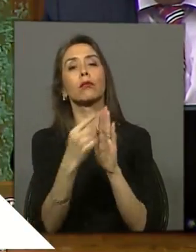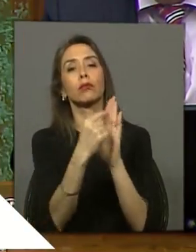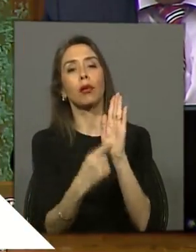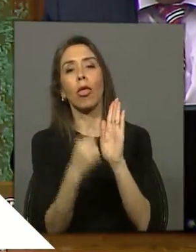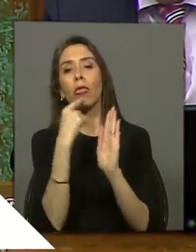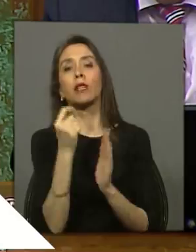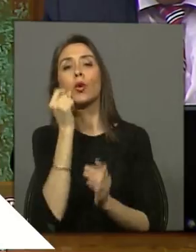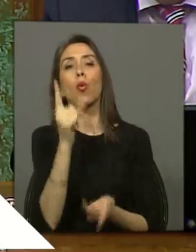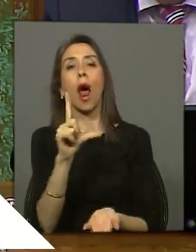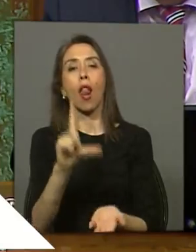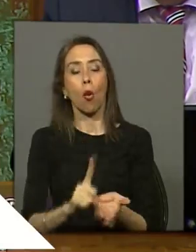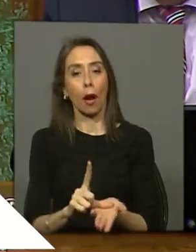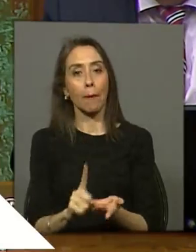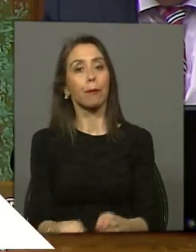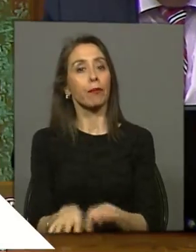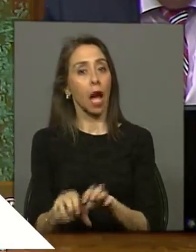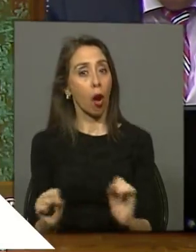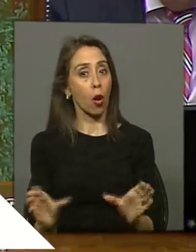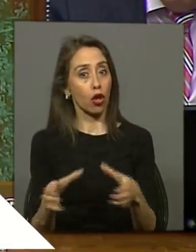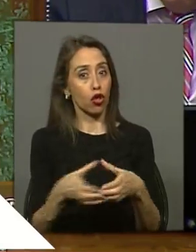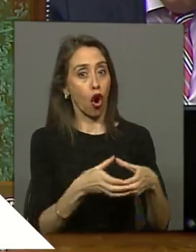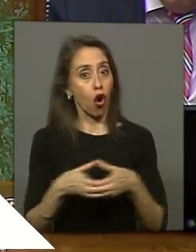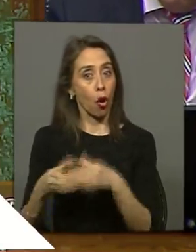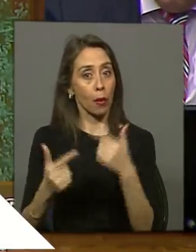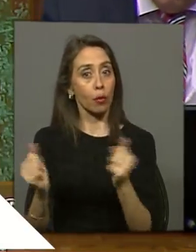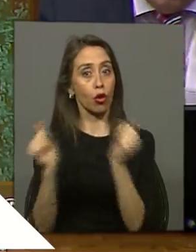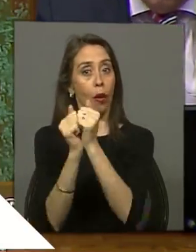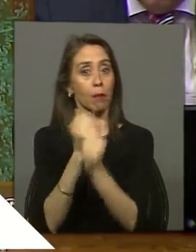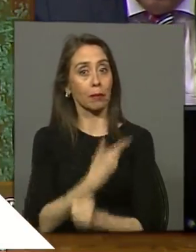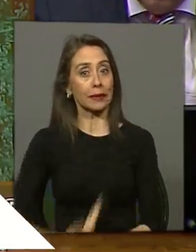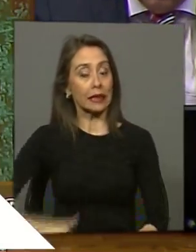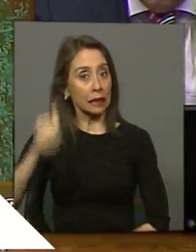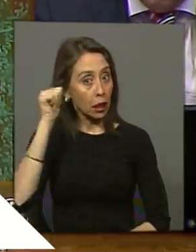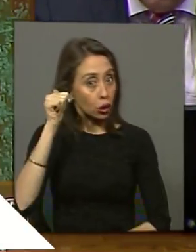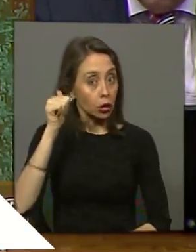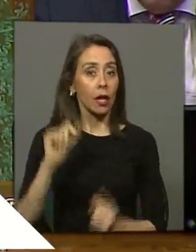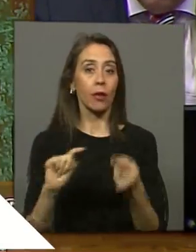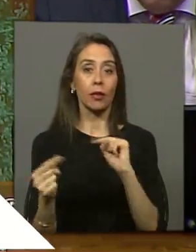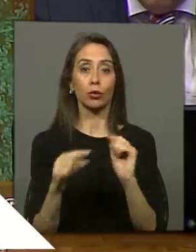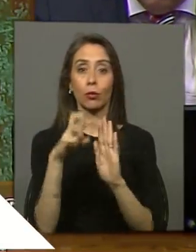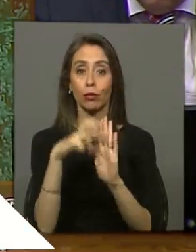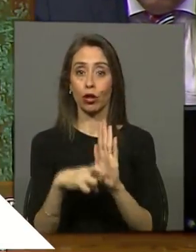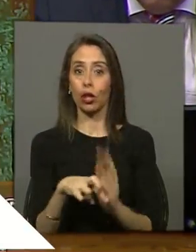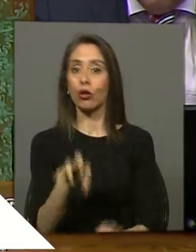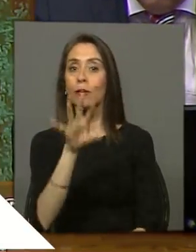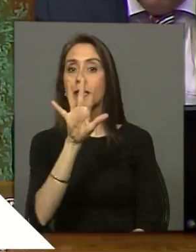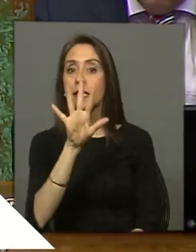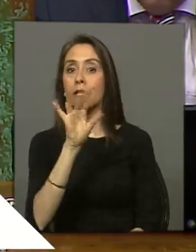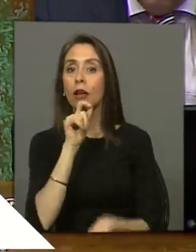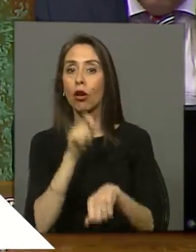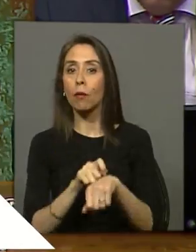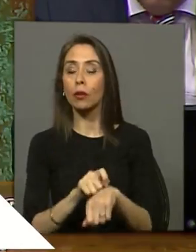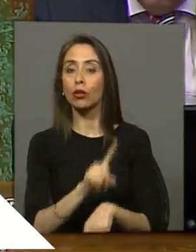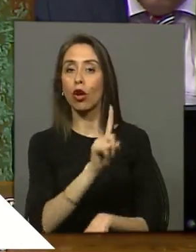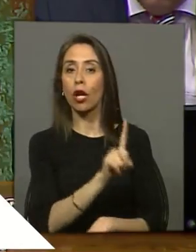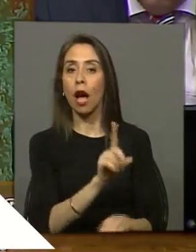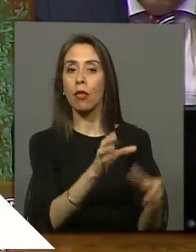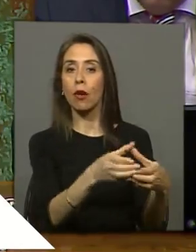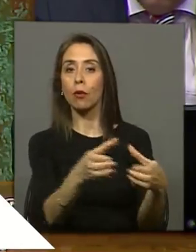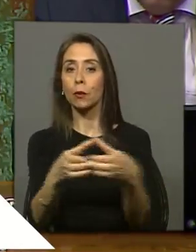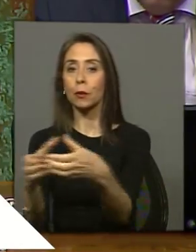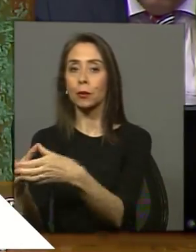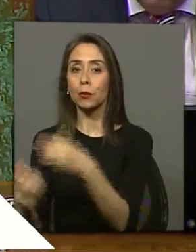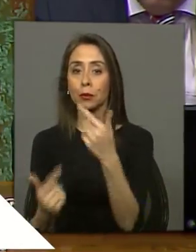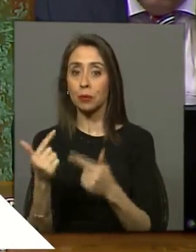con los acuerdos de comité adoptados el día de ayer para la discusión de este proyecto se otorgarán 5 minutos a cada bancada